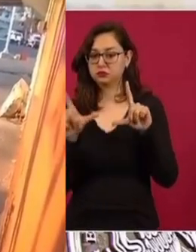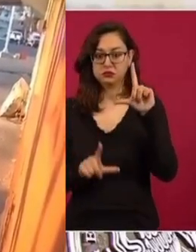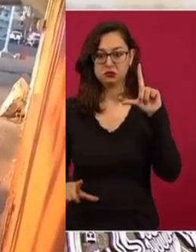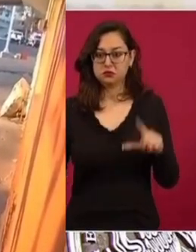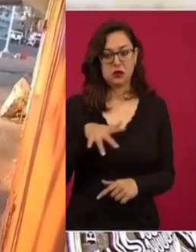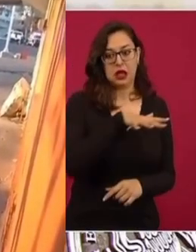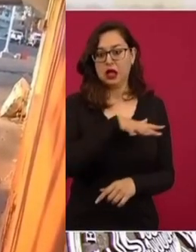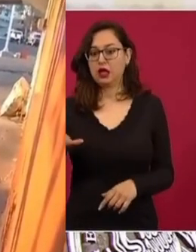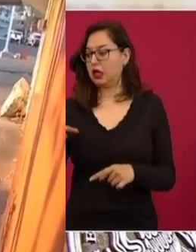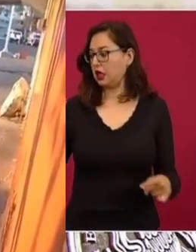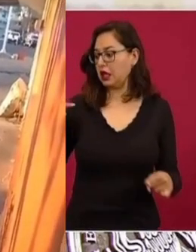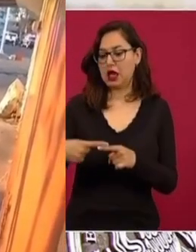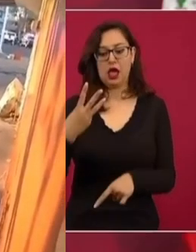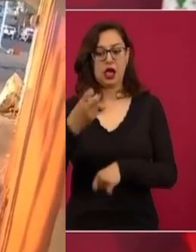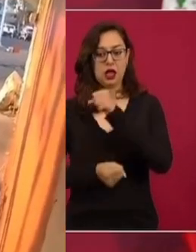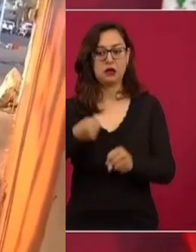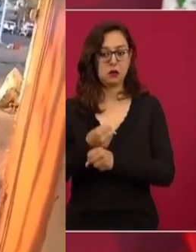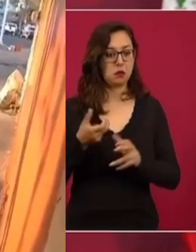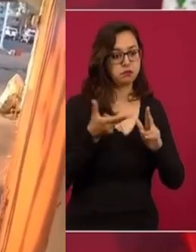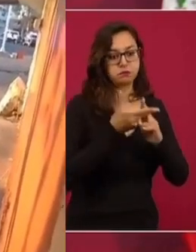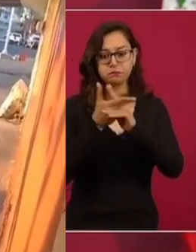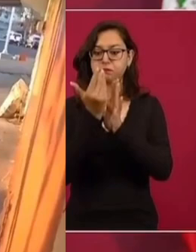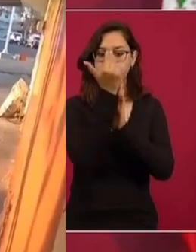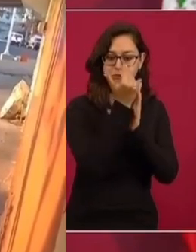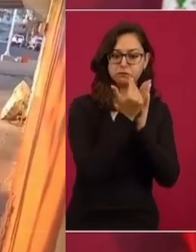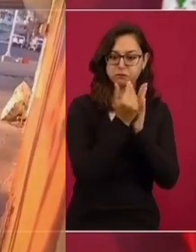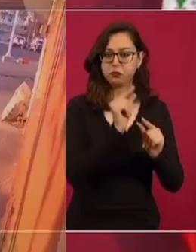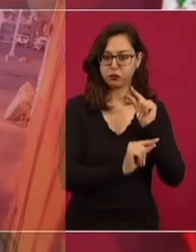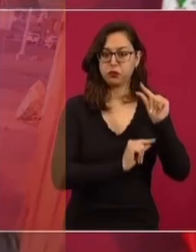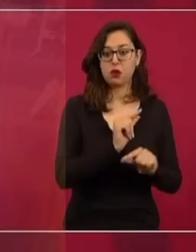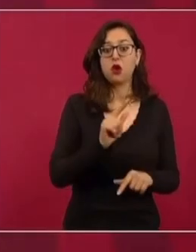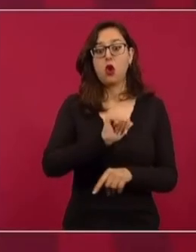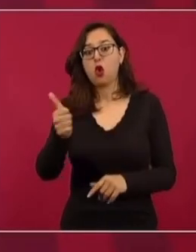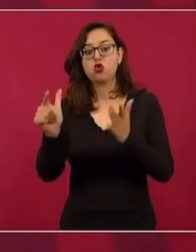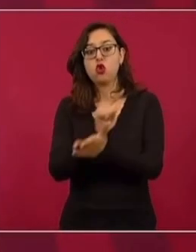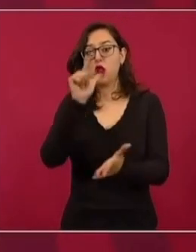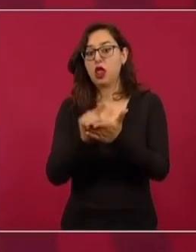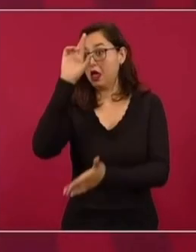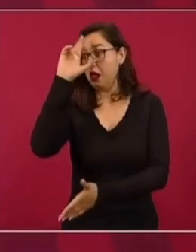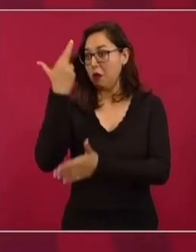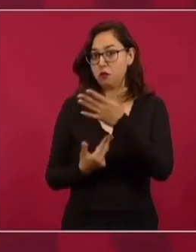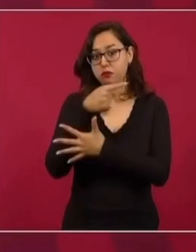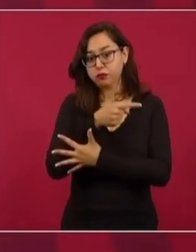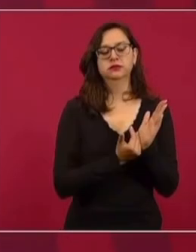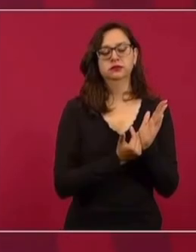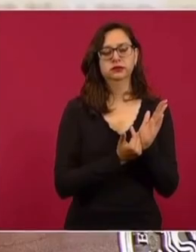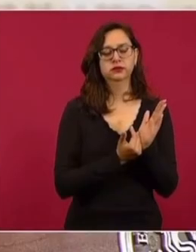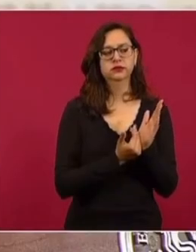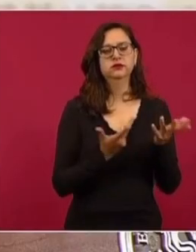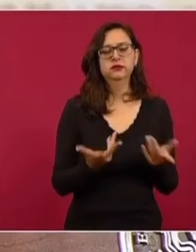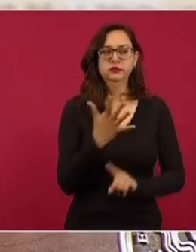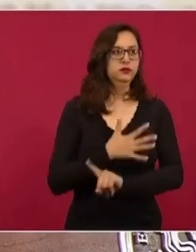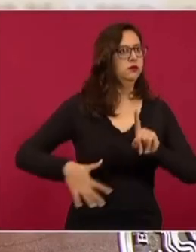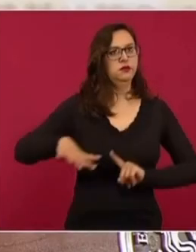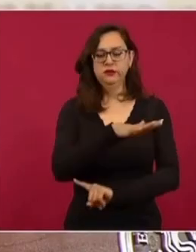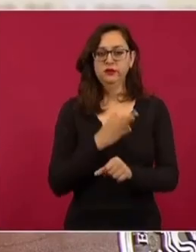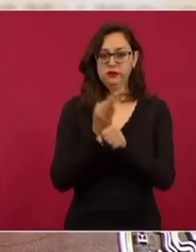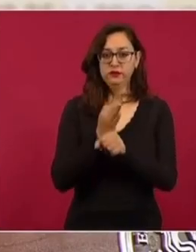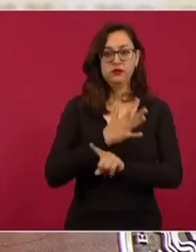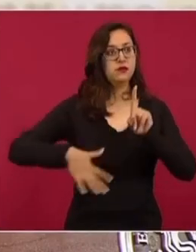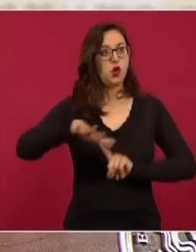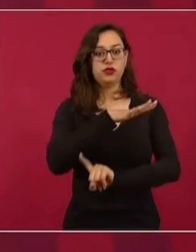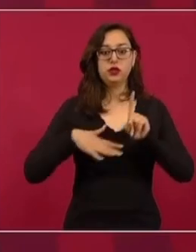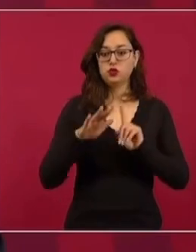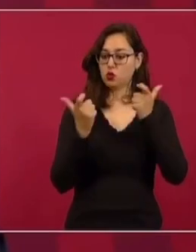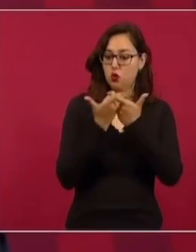que estamos en el gobierno, en todos los delitos, desde que llegamos, ha habido disminución. Hay condiciones inmejorables